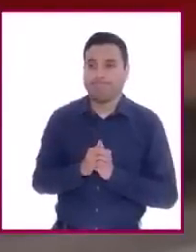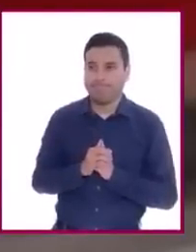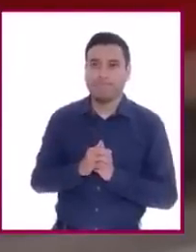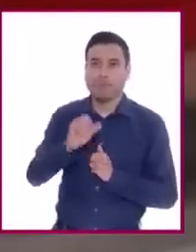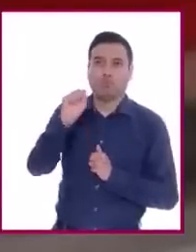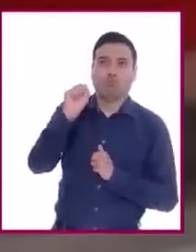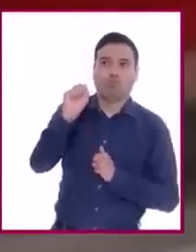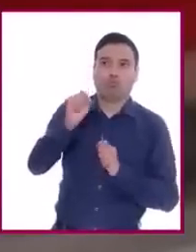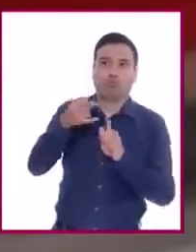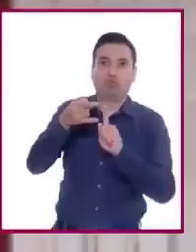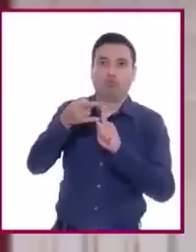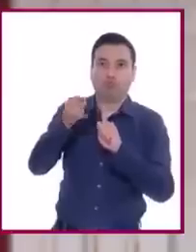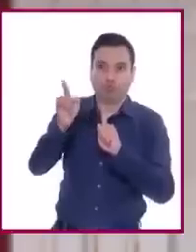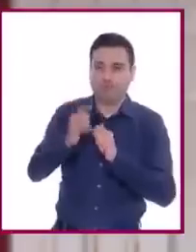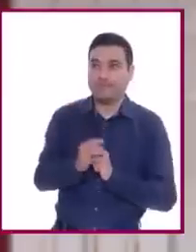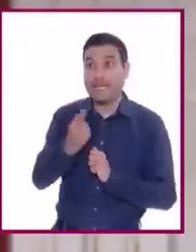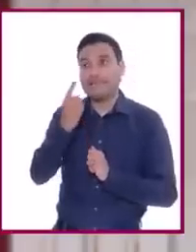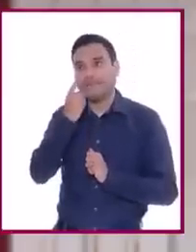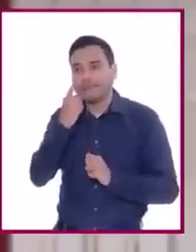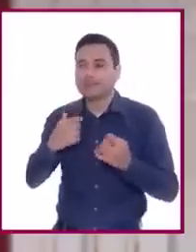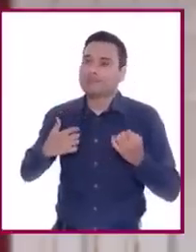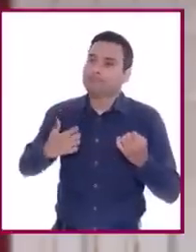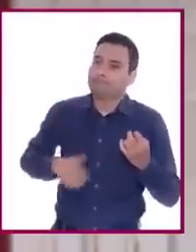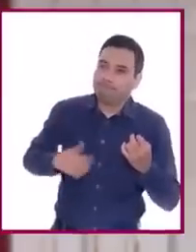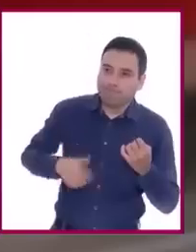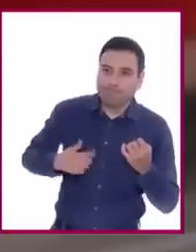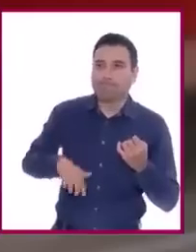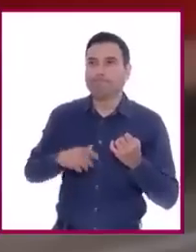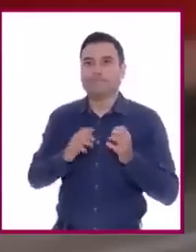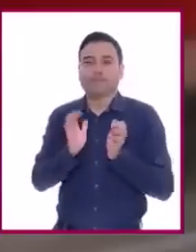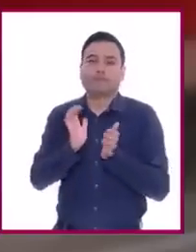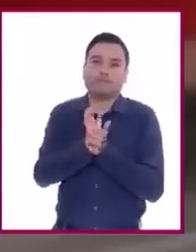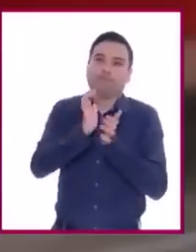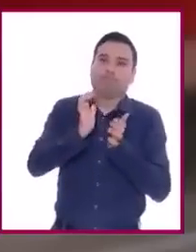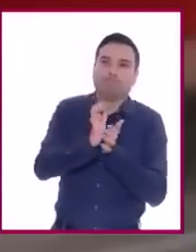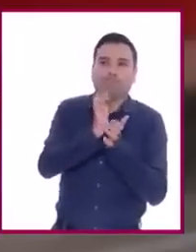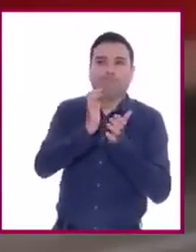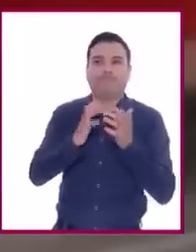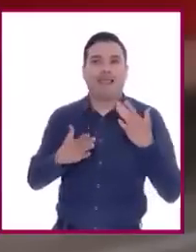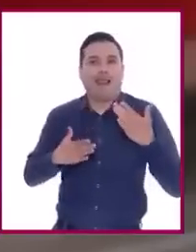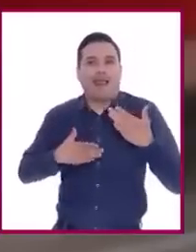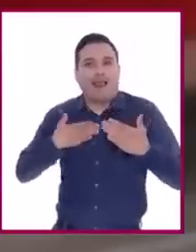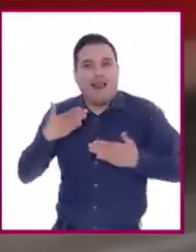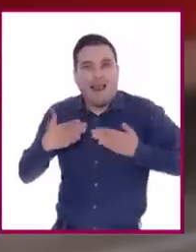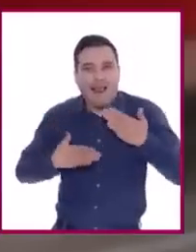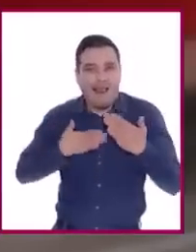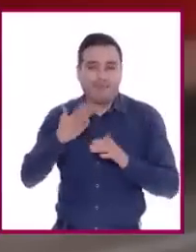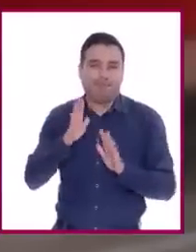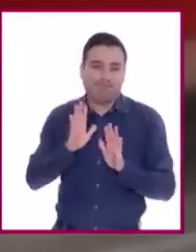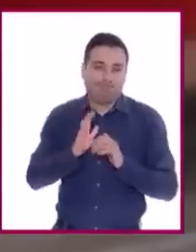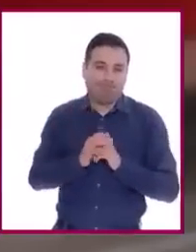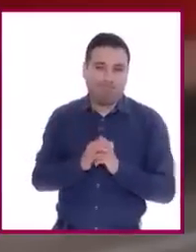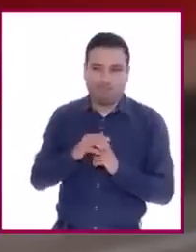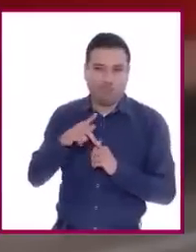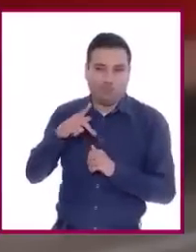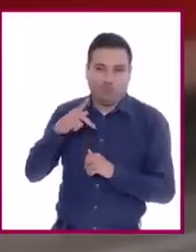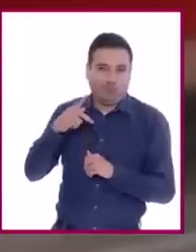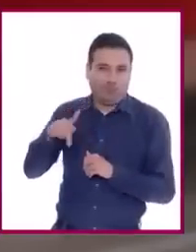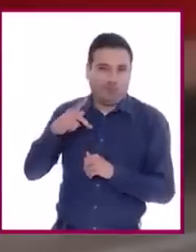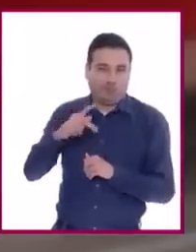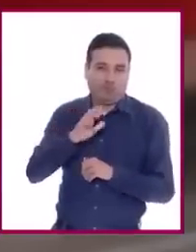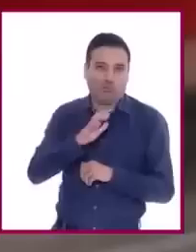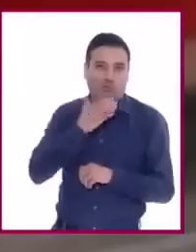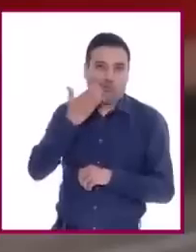rimas a estas casas no poder llevar un poco de alegría fue una oportunidad para poder señalar estos valores con la cual